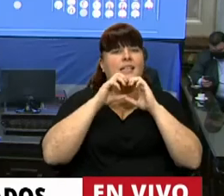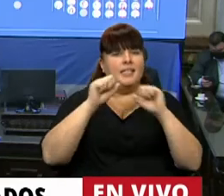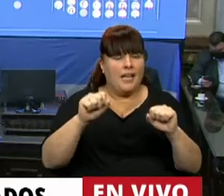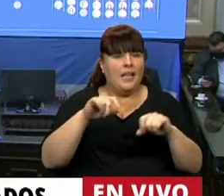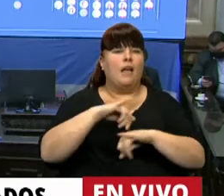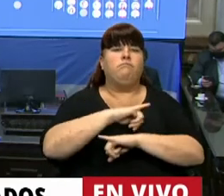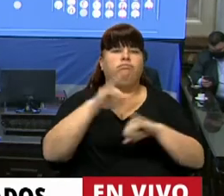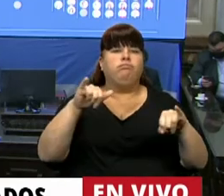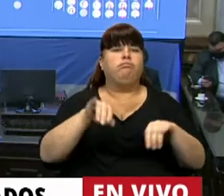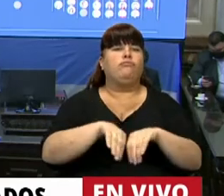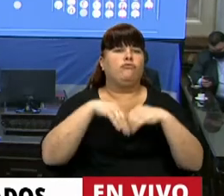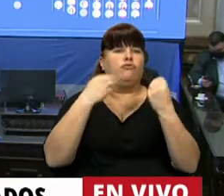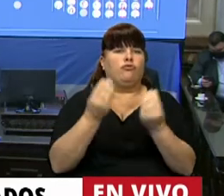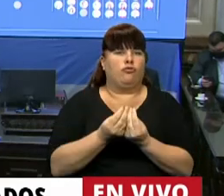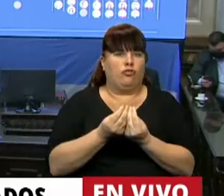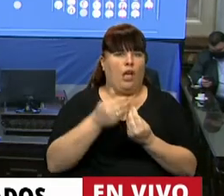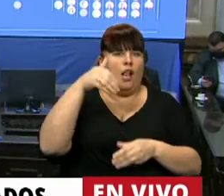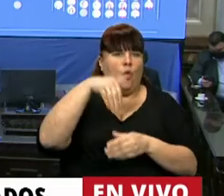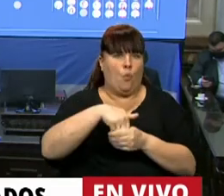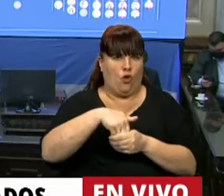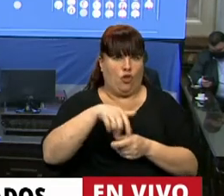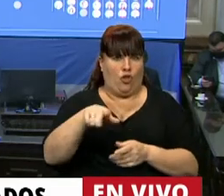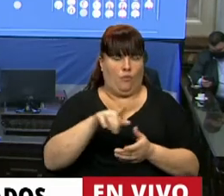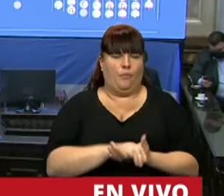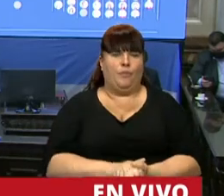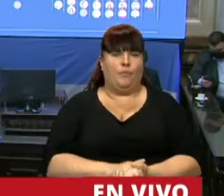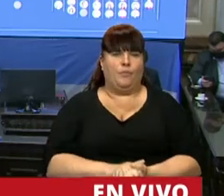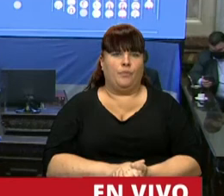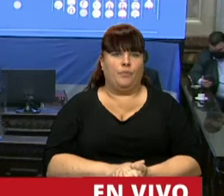secretaría. Se dará lectura del resultado de la misma.